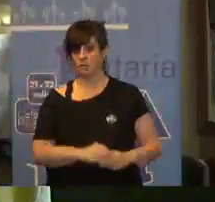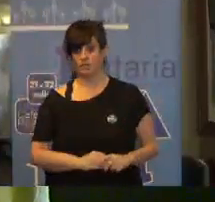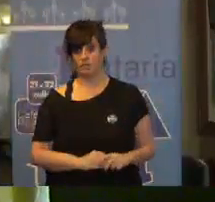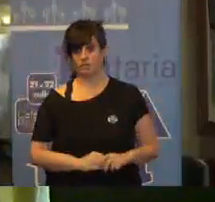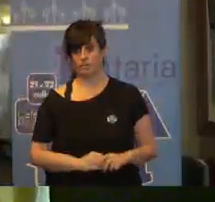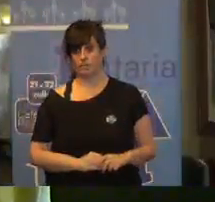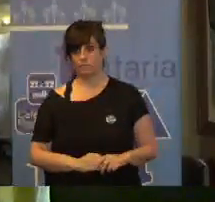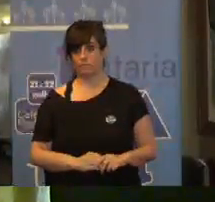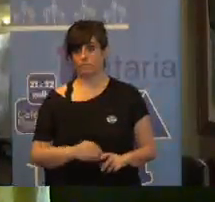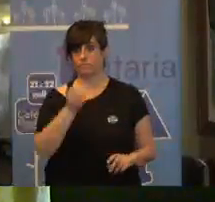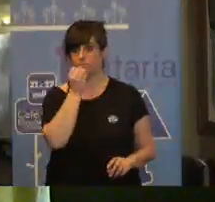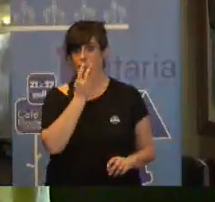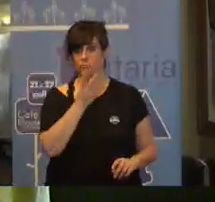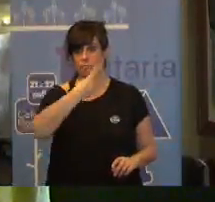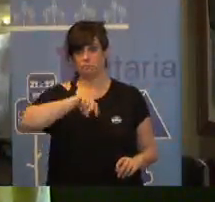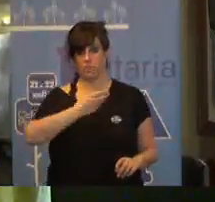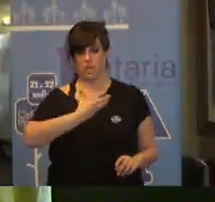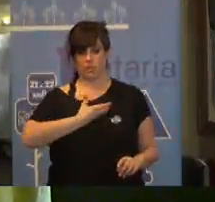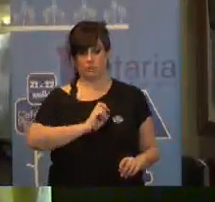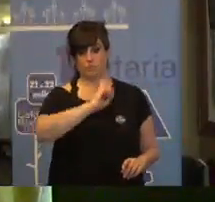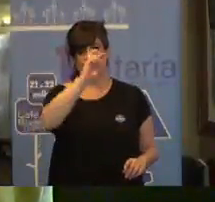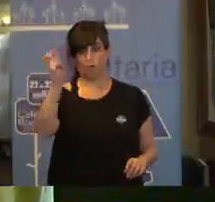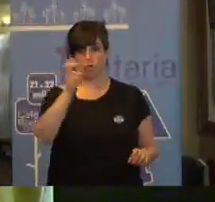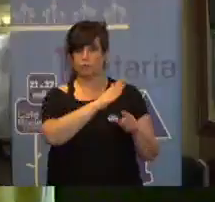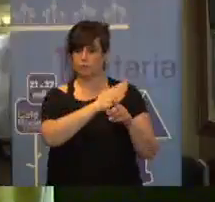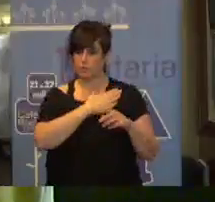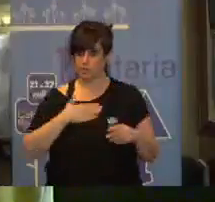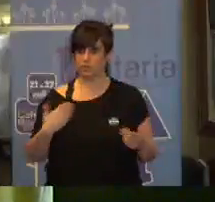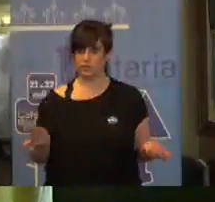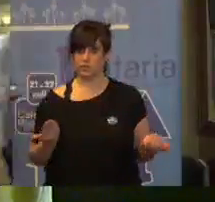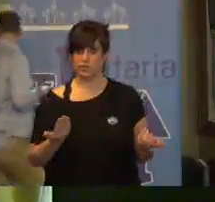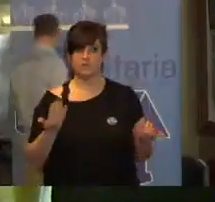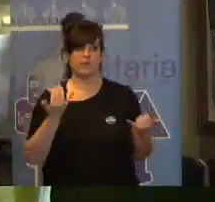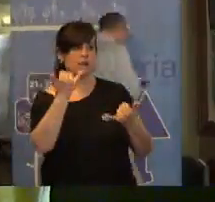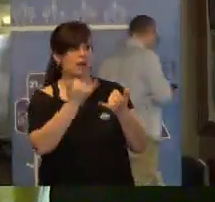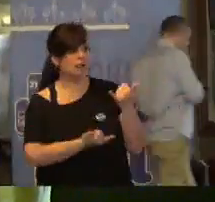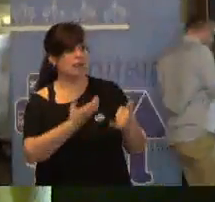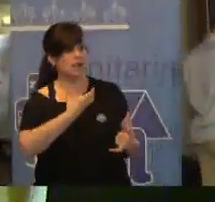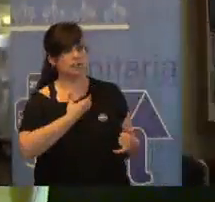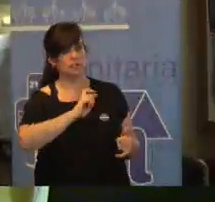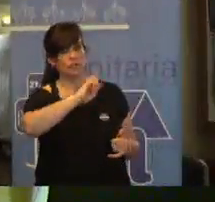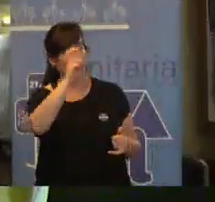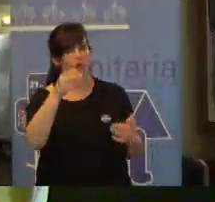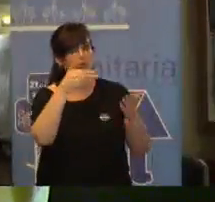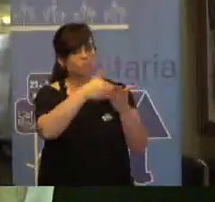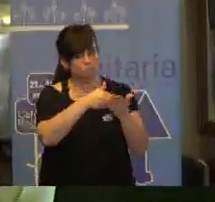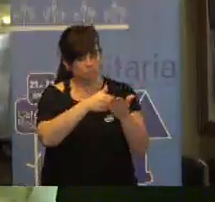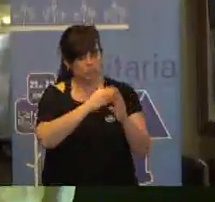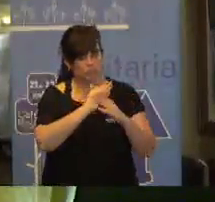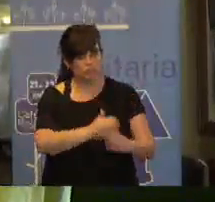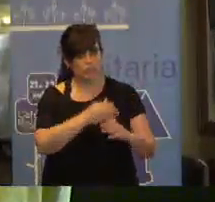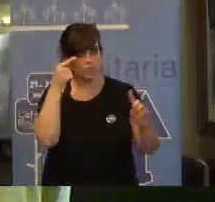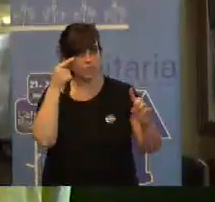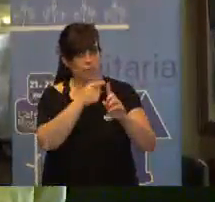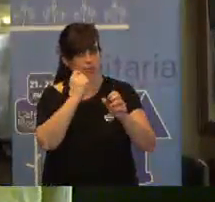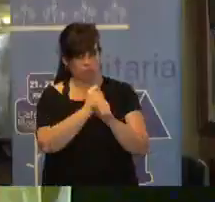Bueno, que nos queremos outros concellos. E vale con chegar aos concellos como somos para facer o